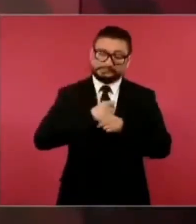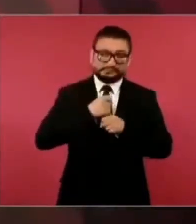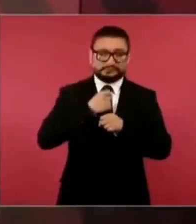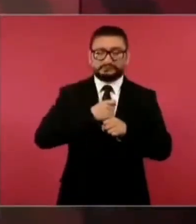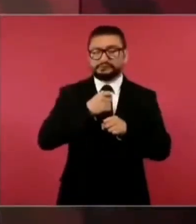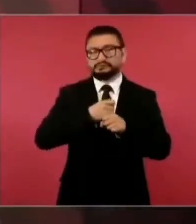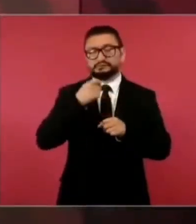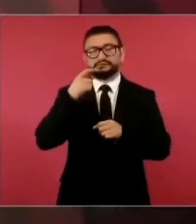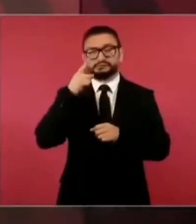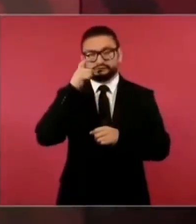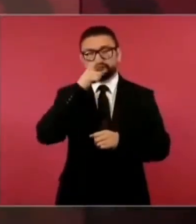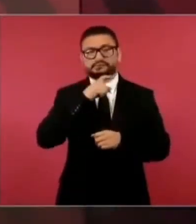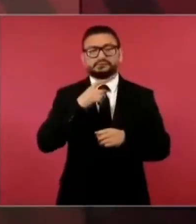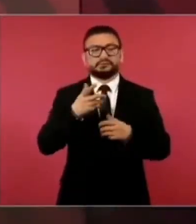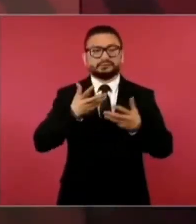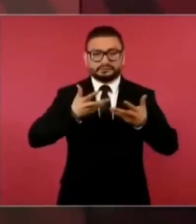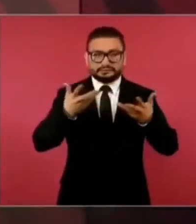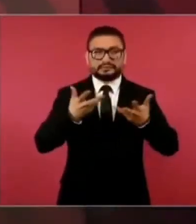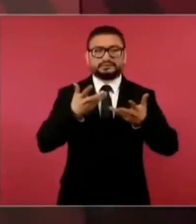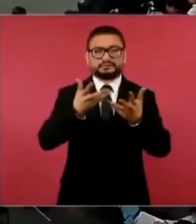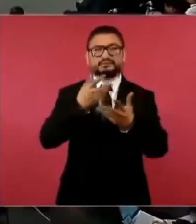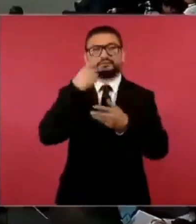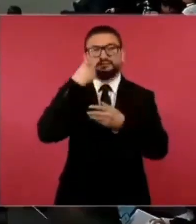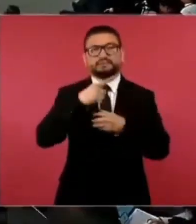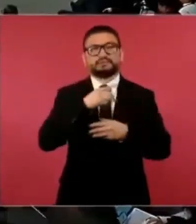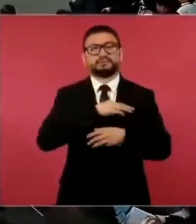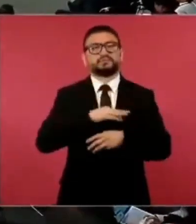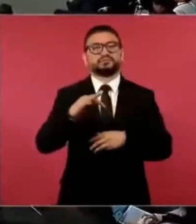el poder